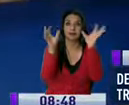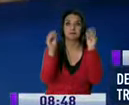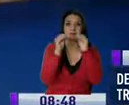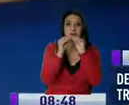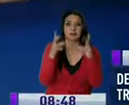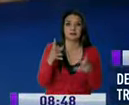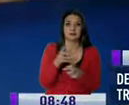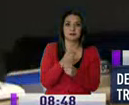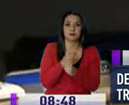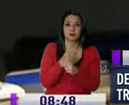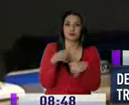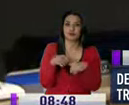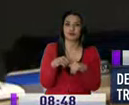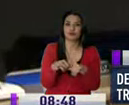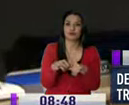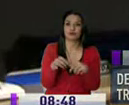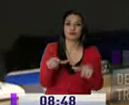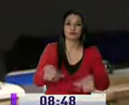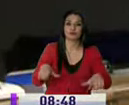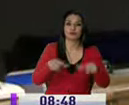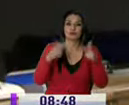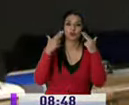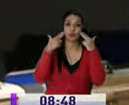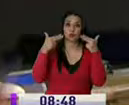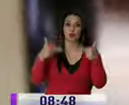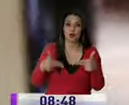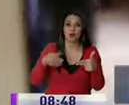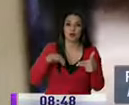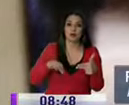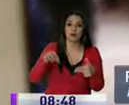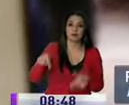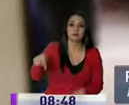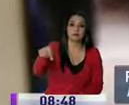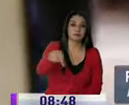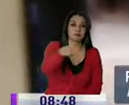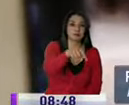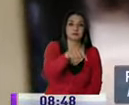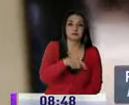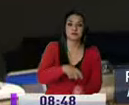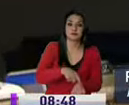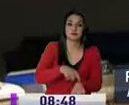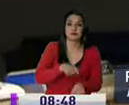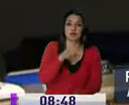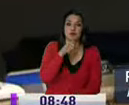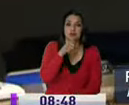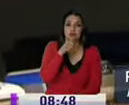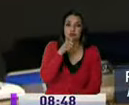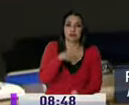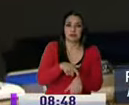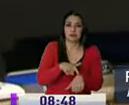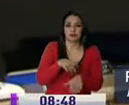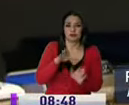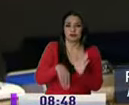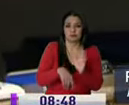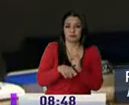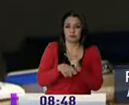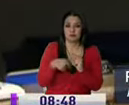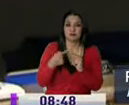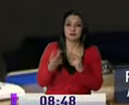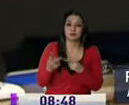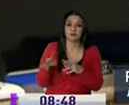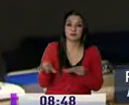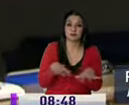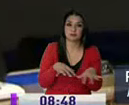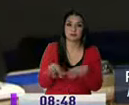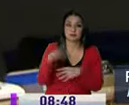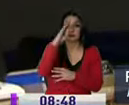mayores precauciones. Los puntos de guardias habrá que rotar con menor frecuencia en la hora de almuerzo. De igual forma, estamos coordinando para, junto